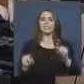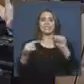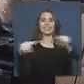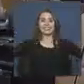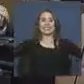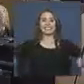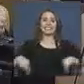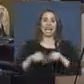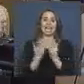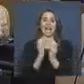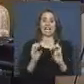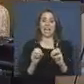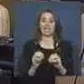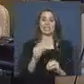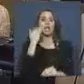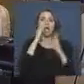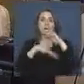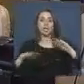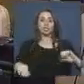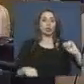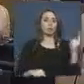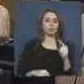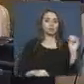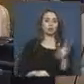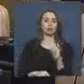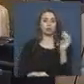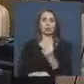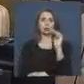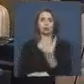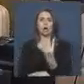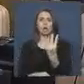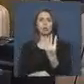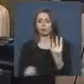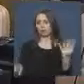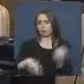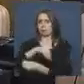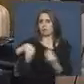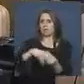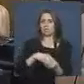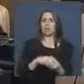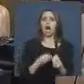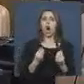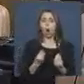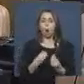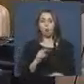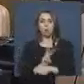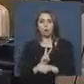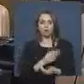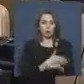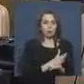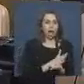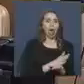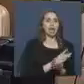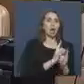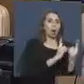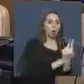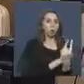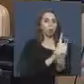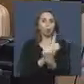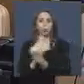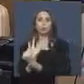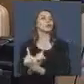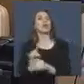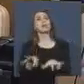clase, usted lo sabe muy bien, en una sala de clase hay niños de primero, segundo, tercero, cuarto. Tienen que planificar uno a uno. Entonces están pidiendo una planificación que sea